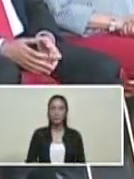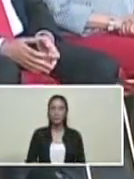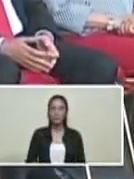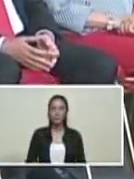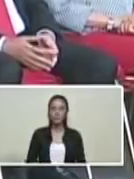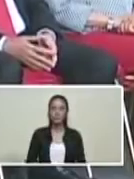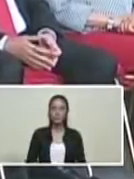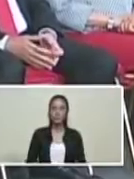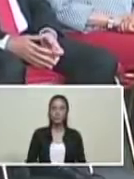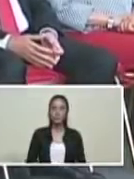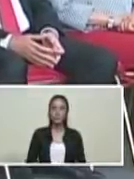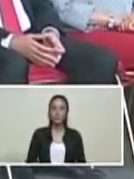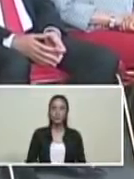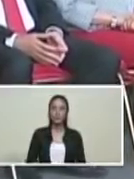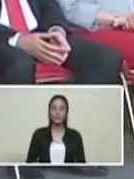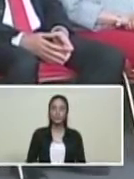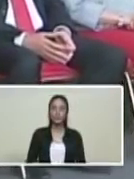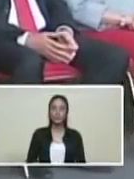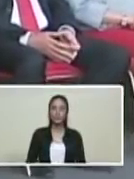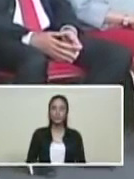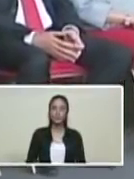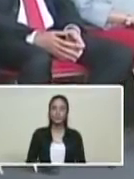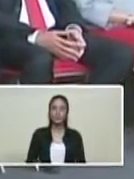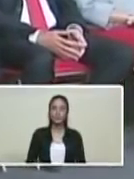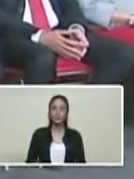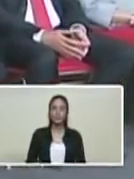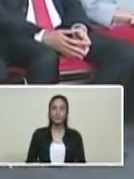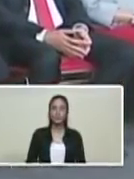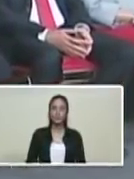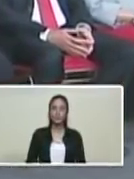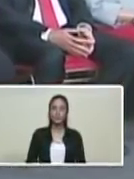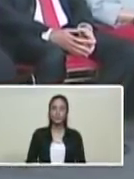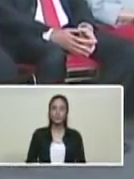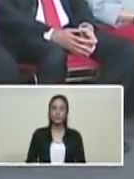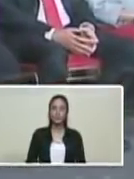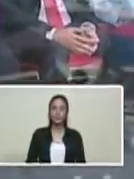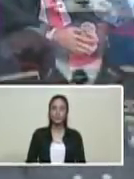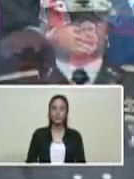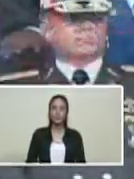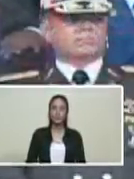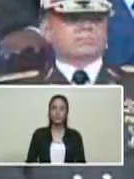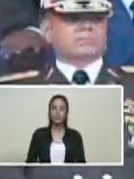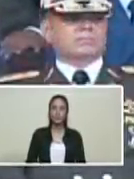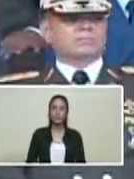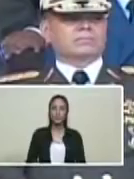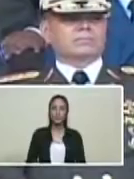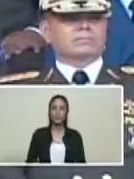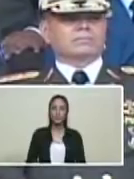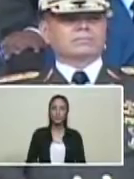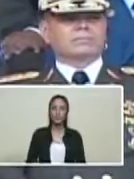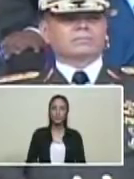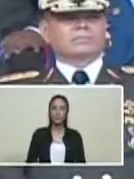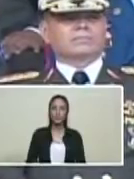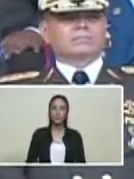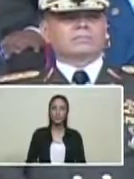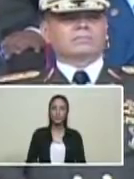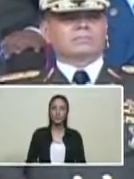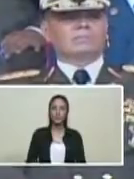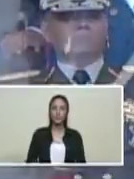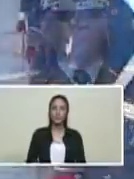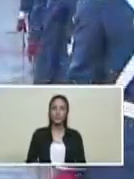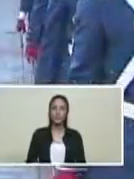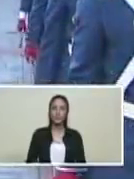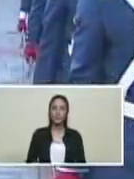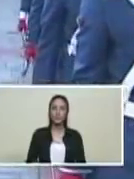por favor general mande a discreción pido mi comandante en jefe y dije yo